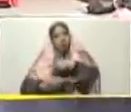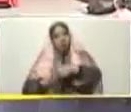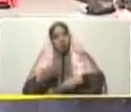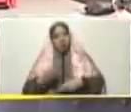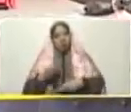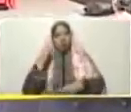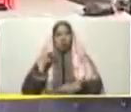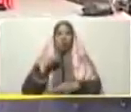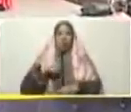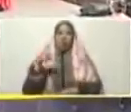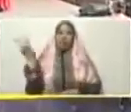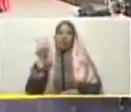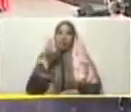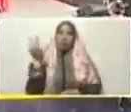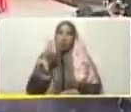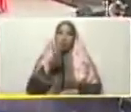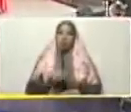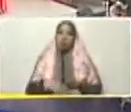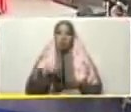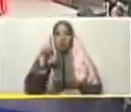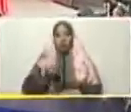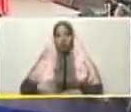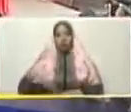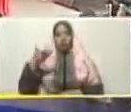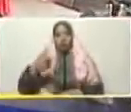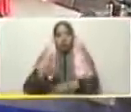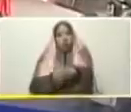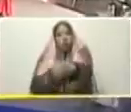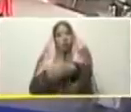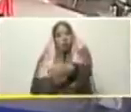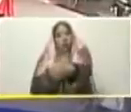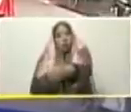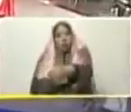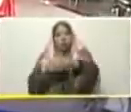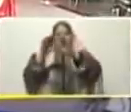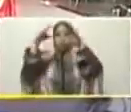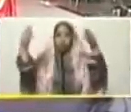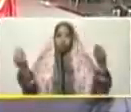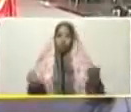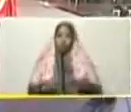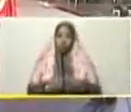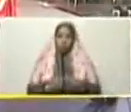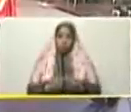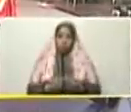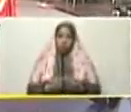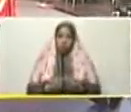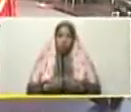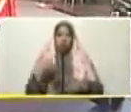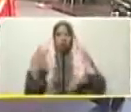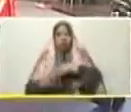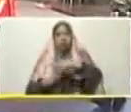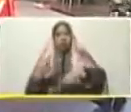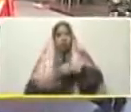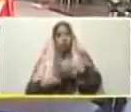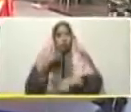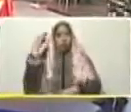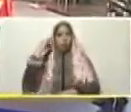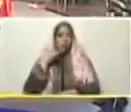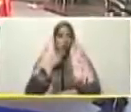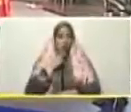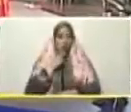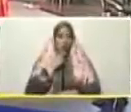de venezuela y también nuestros hermanos y hermanas del mundo que la revolución bolivariana